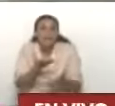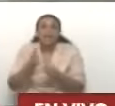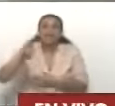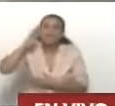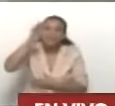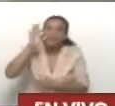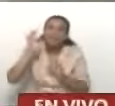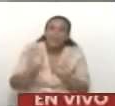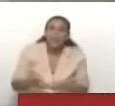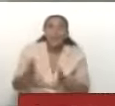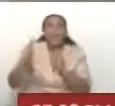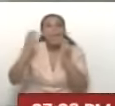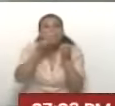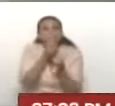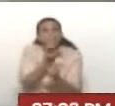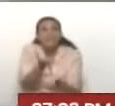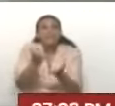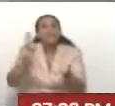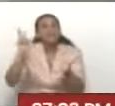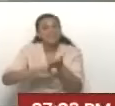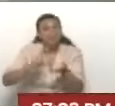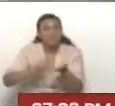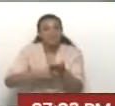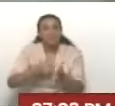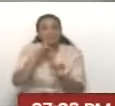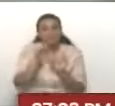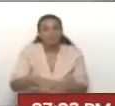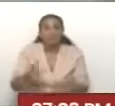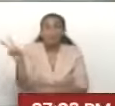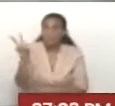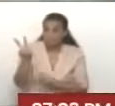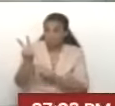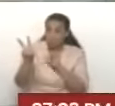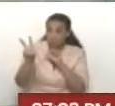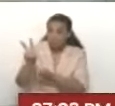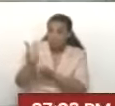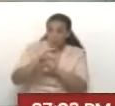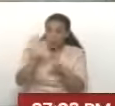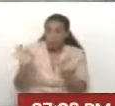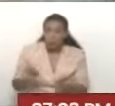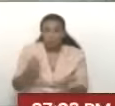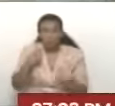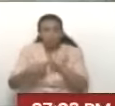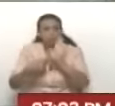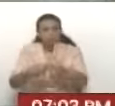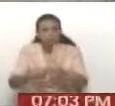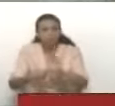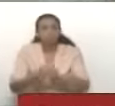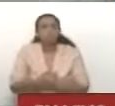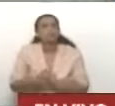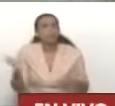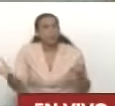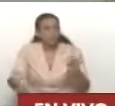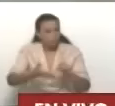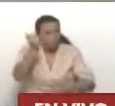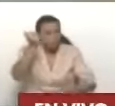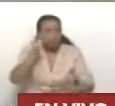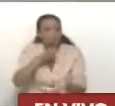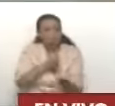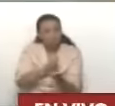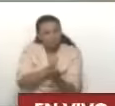futuro, el mensaje de la verdad. Venezuela, a través de la verdad, lograremos el